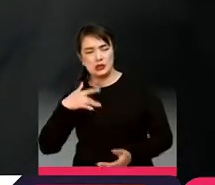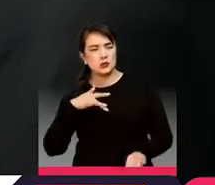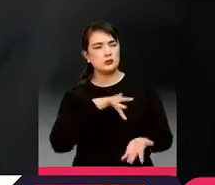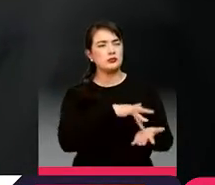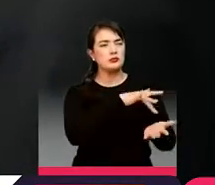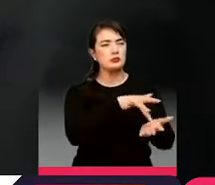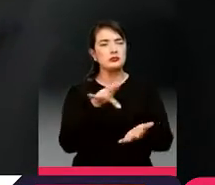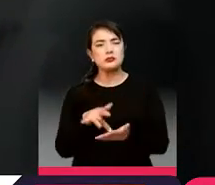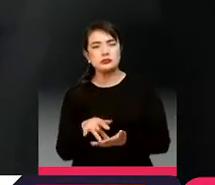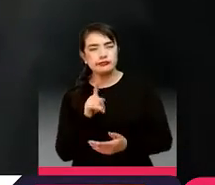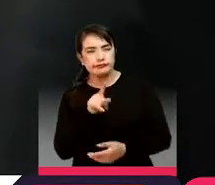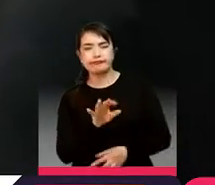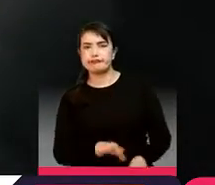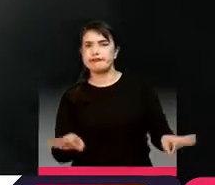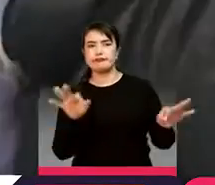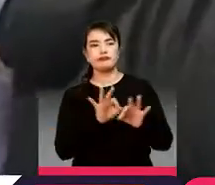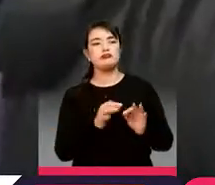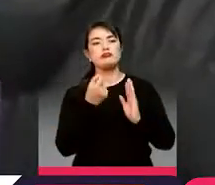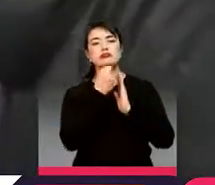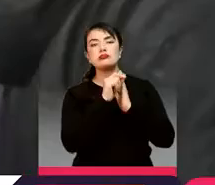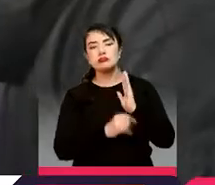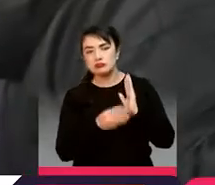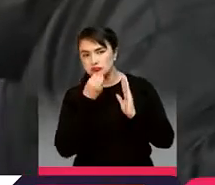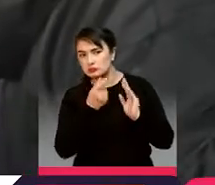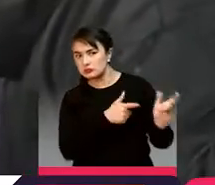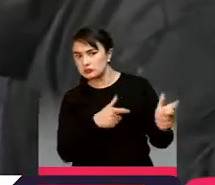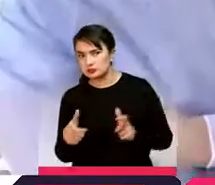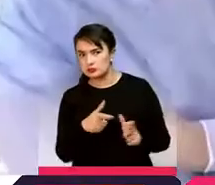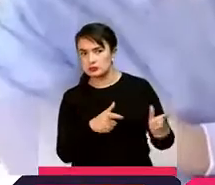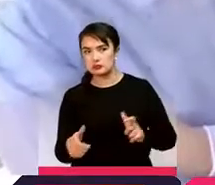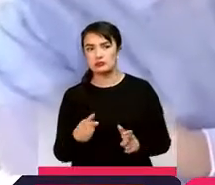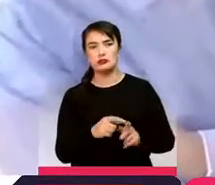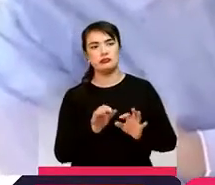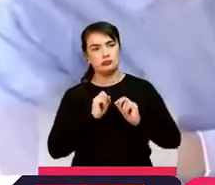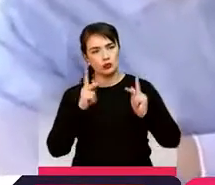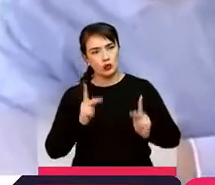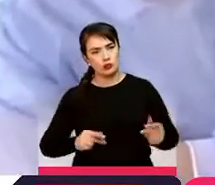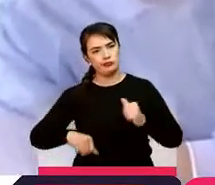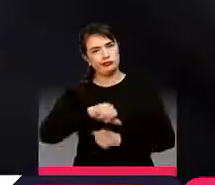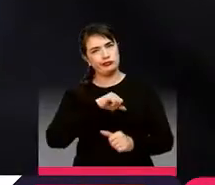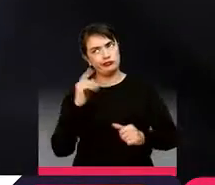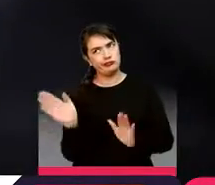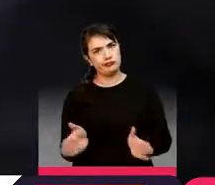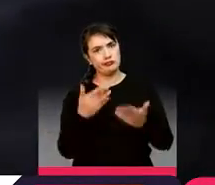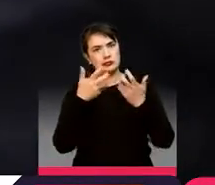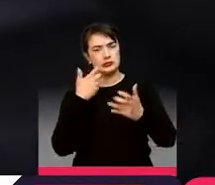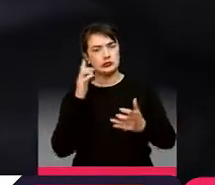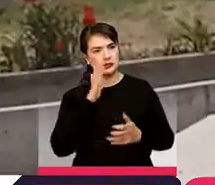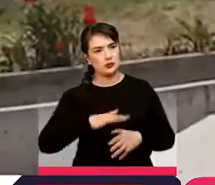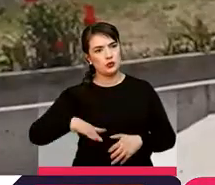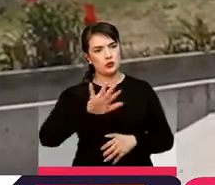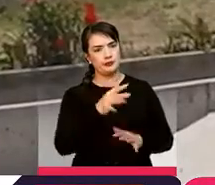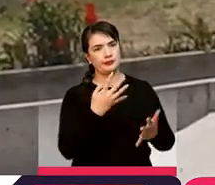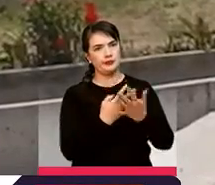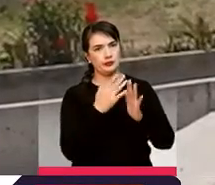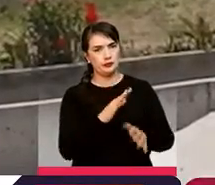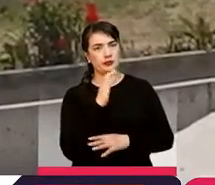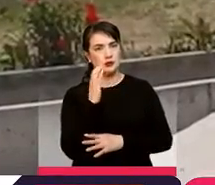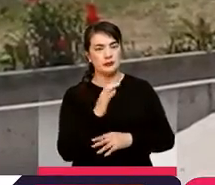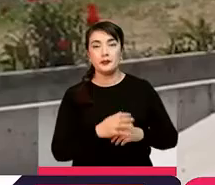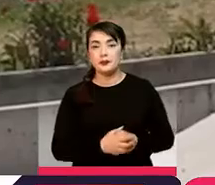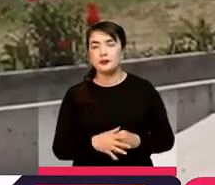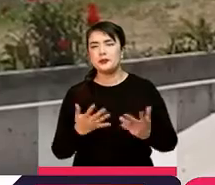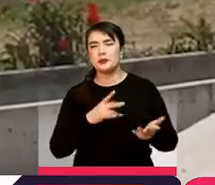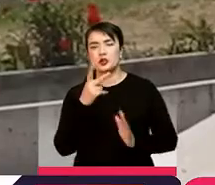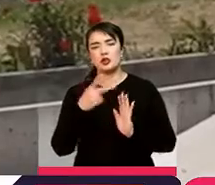consideró que es vital estos registros con el fin de dar cumplimiento al plan de humanización y transformación del sistema penitenciario del país cerca de 2.500